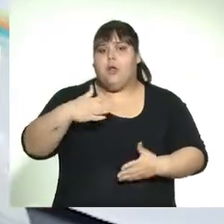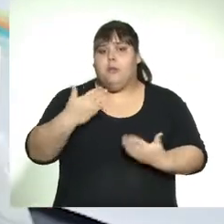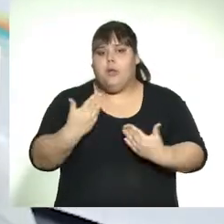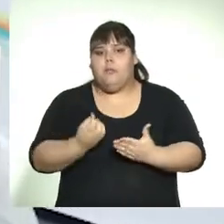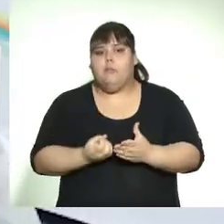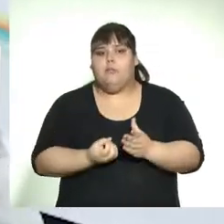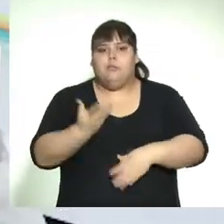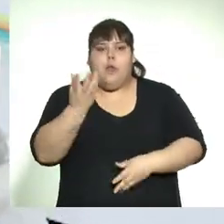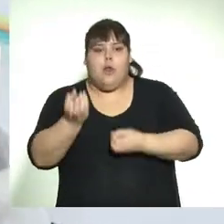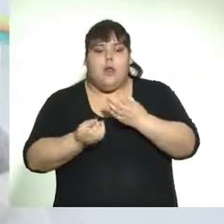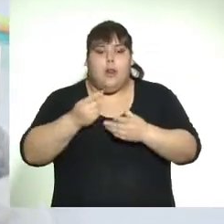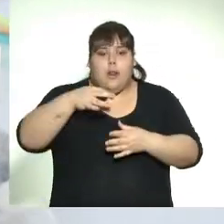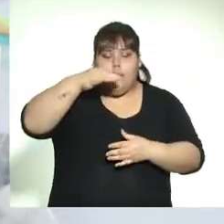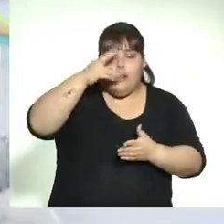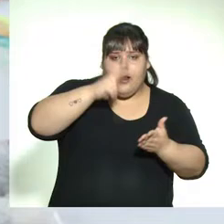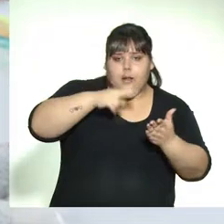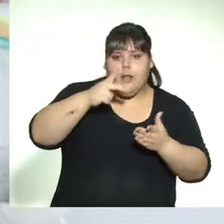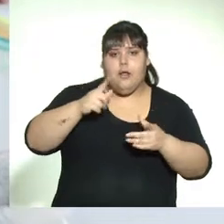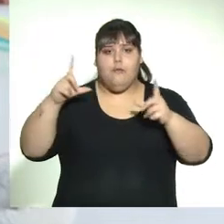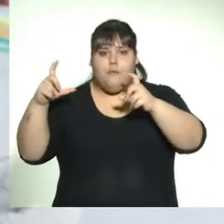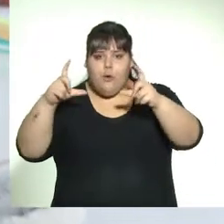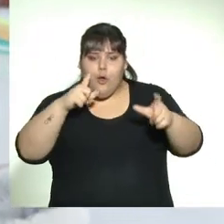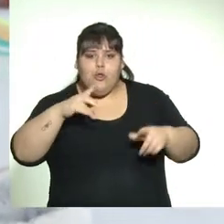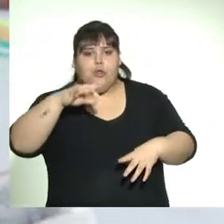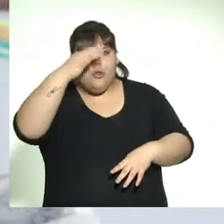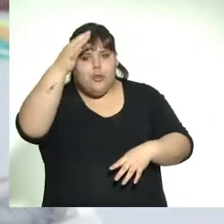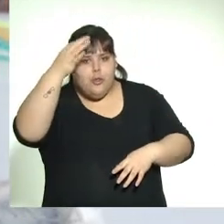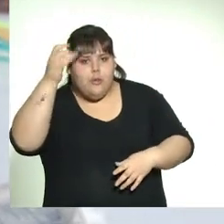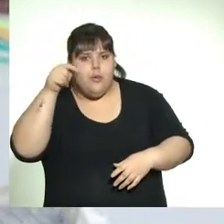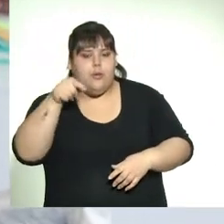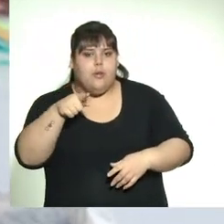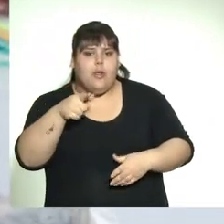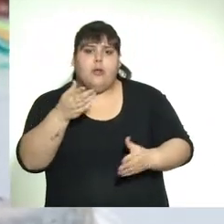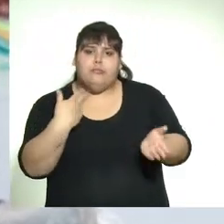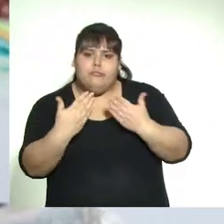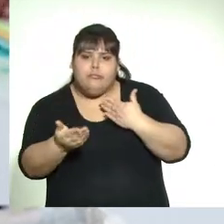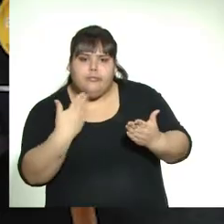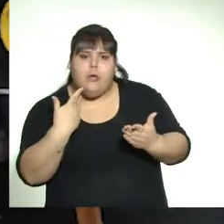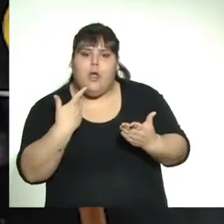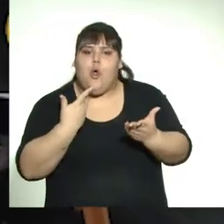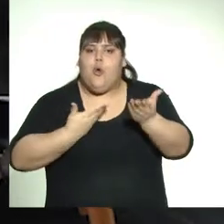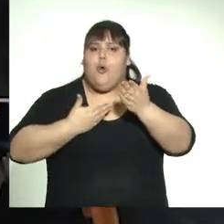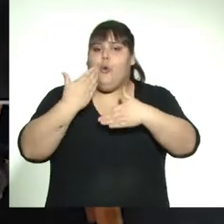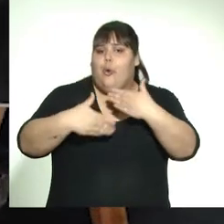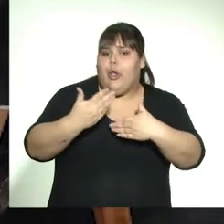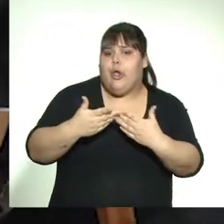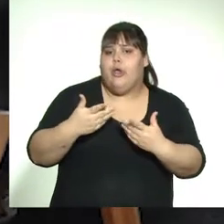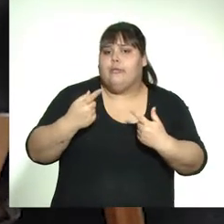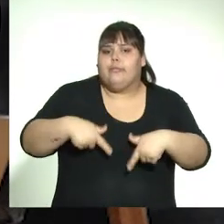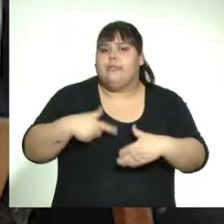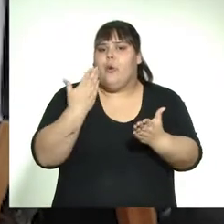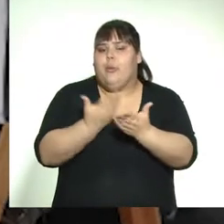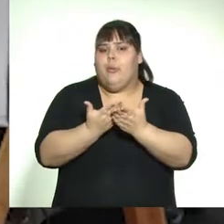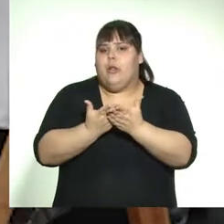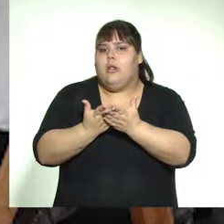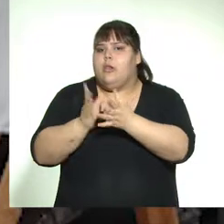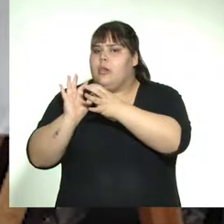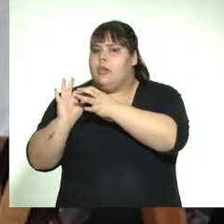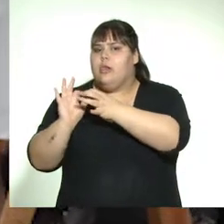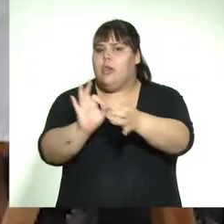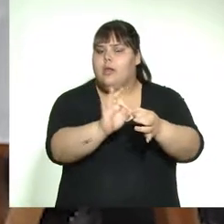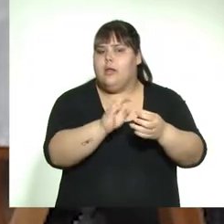expresión artística, muestras fotográficas, representaciones teatrales, charlas, juegos. Es decir, se trata de una